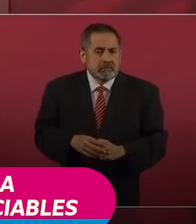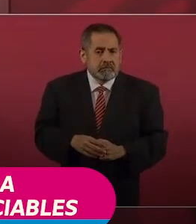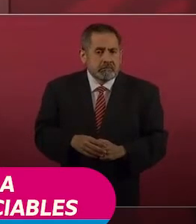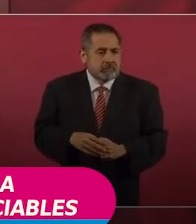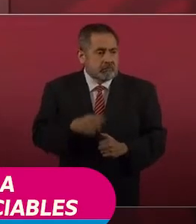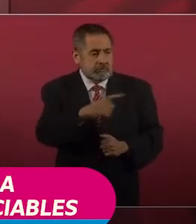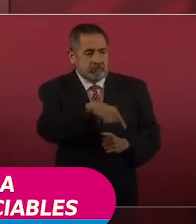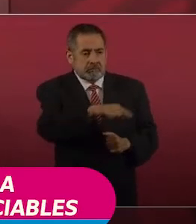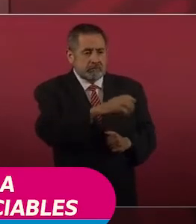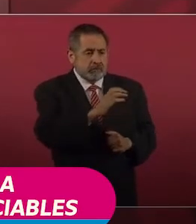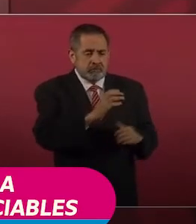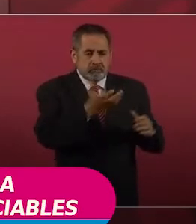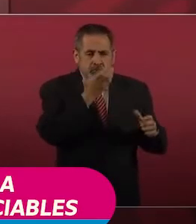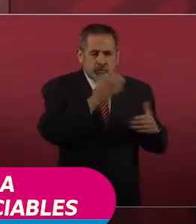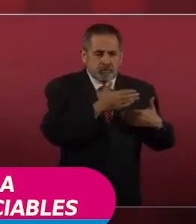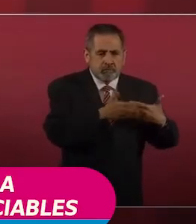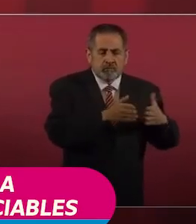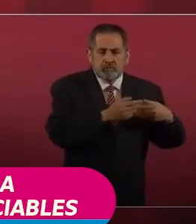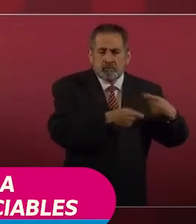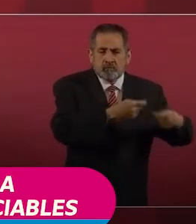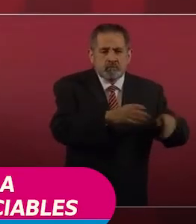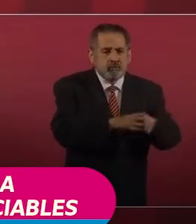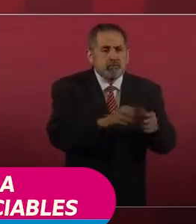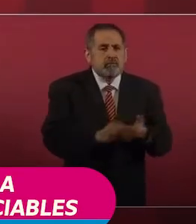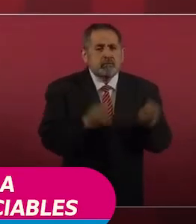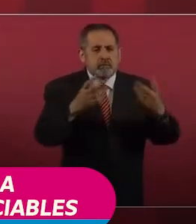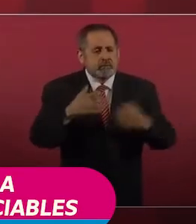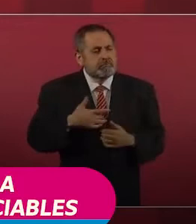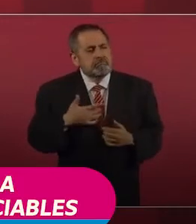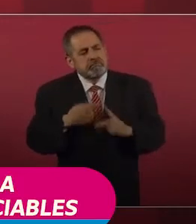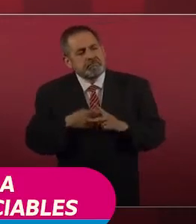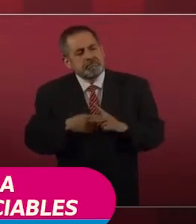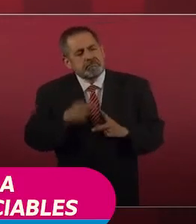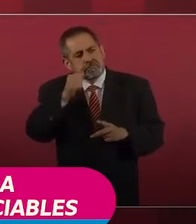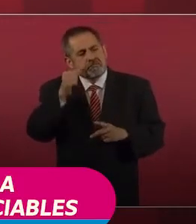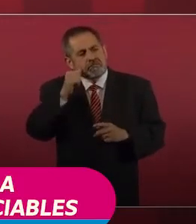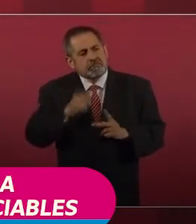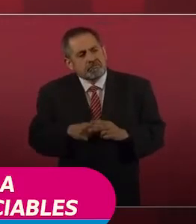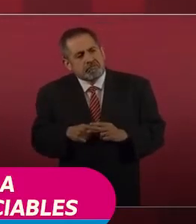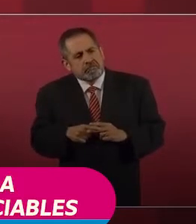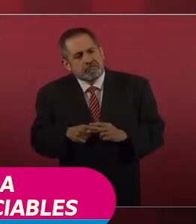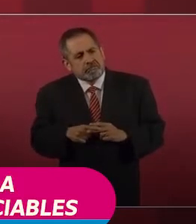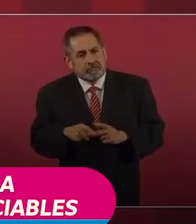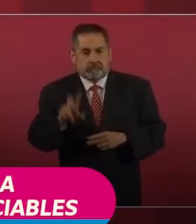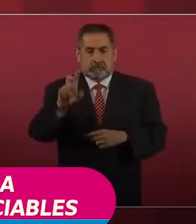del bloque conservador salió contando ayer 38